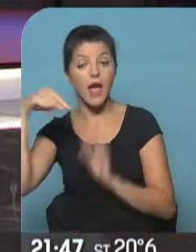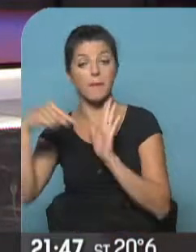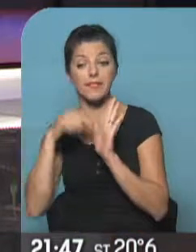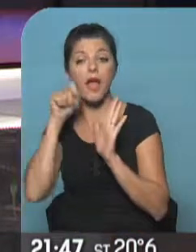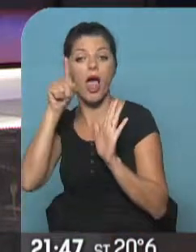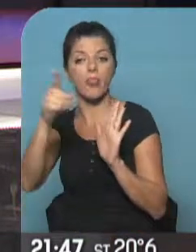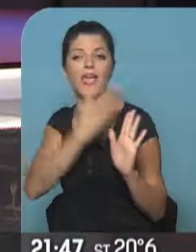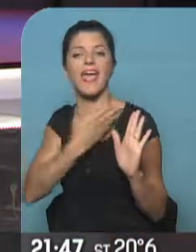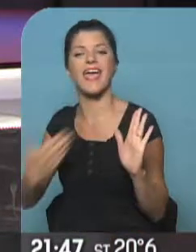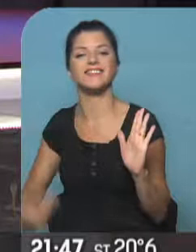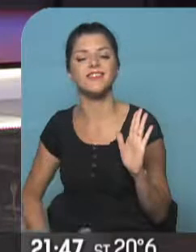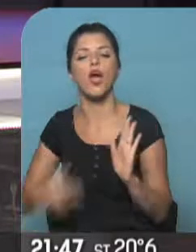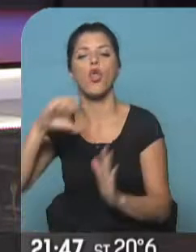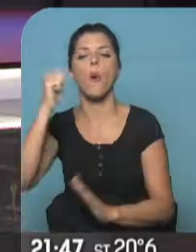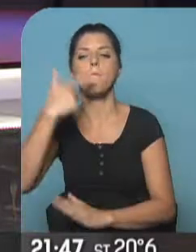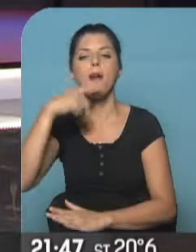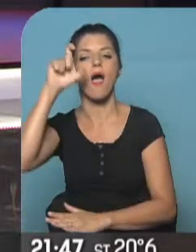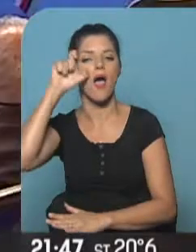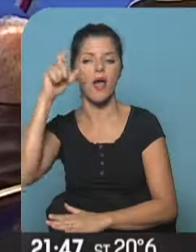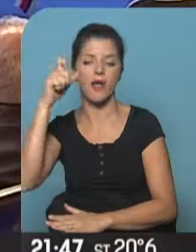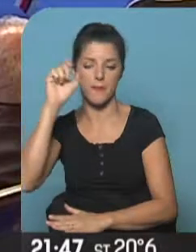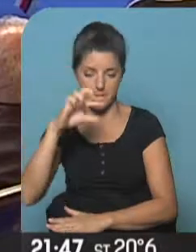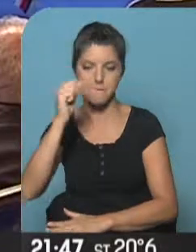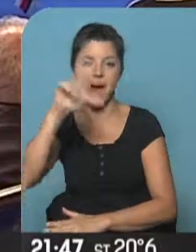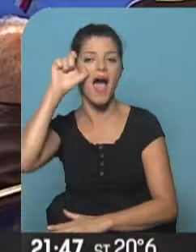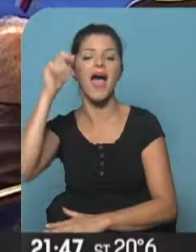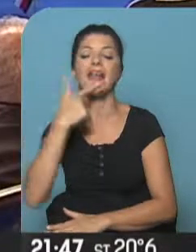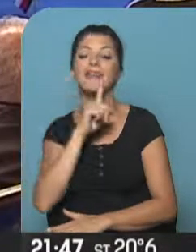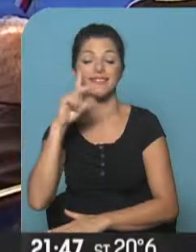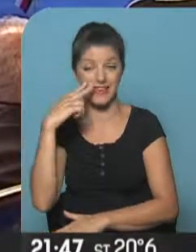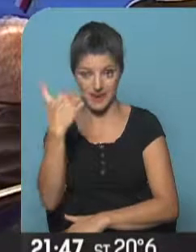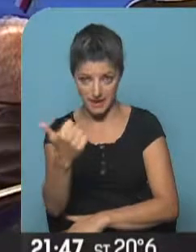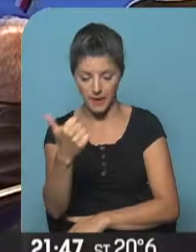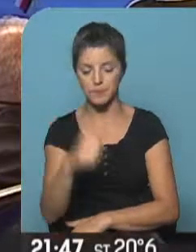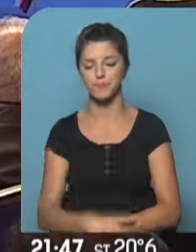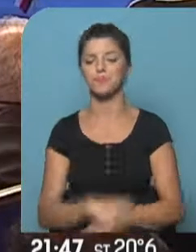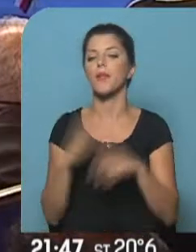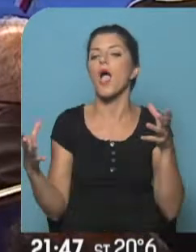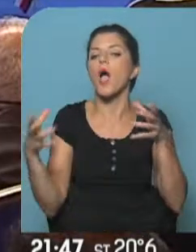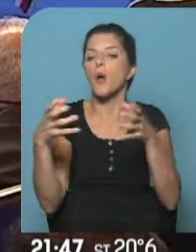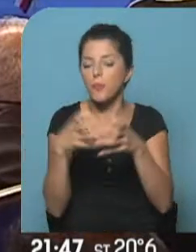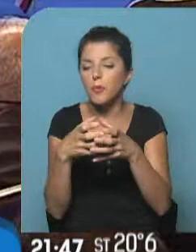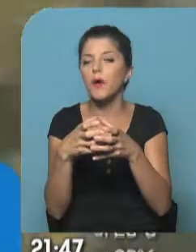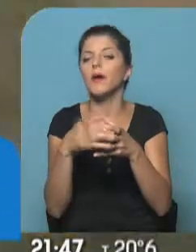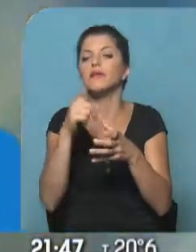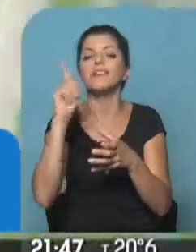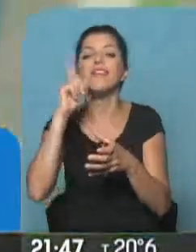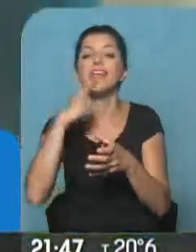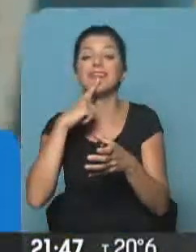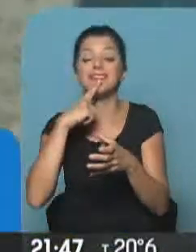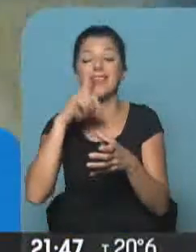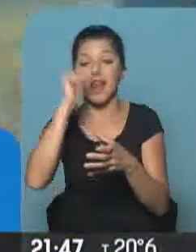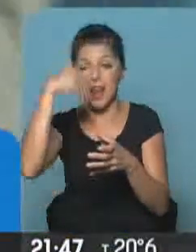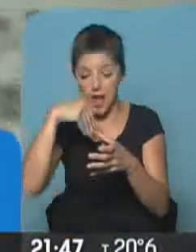cumbre extraordinaria que se está realizando en Estambul. La resolución de la cumbre islámica se emitió como respuesta a la decisión